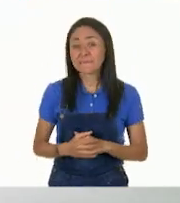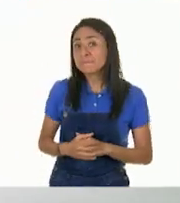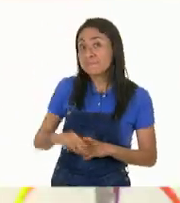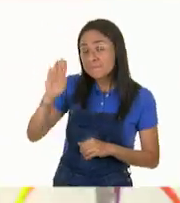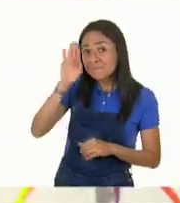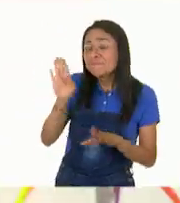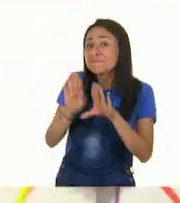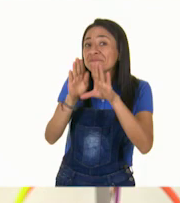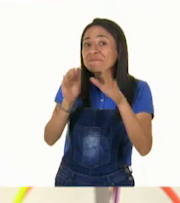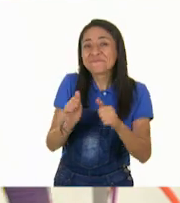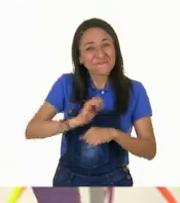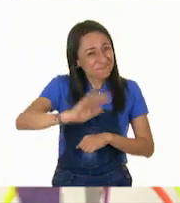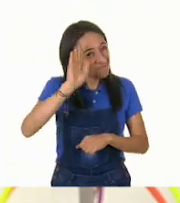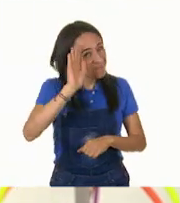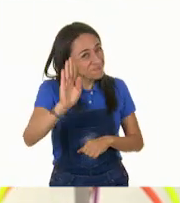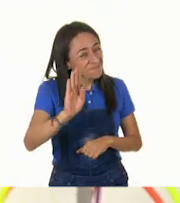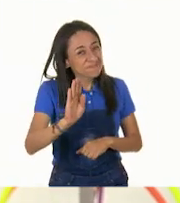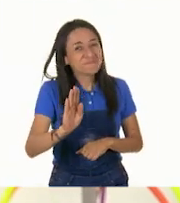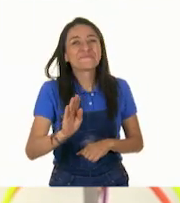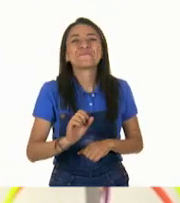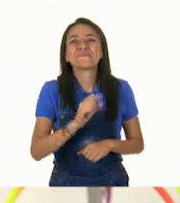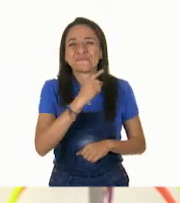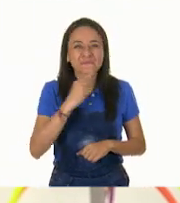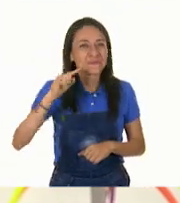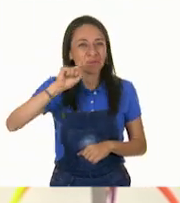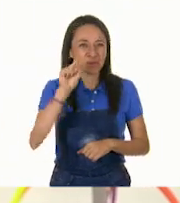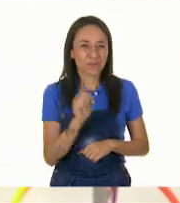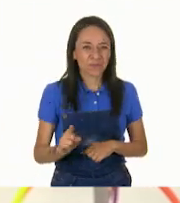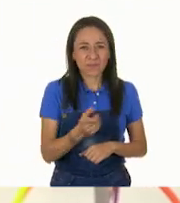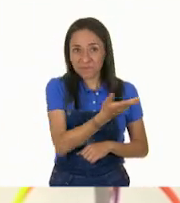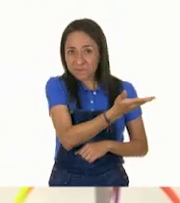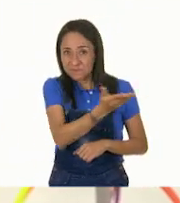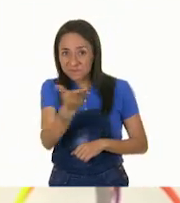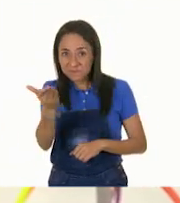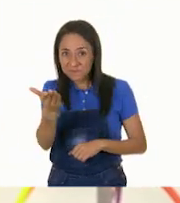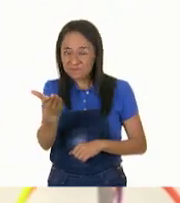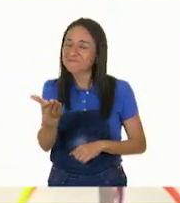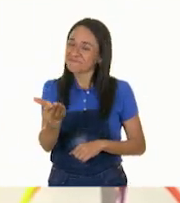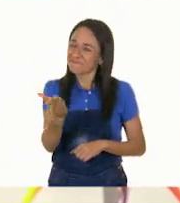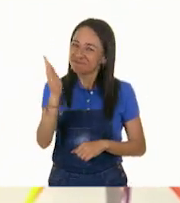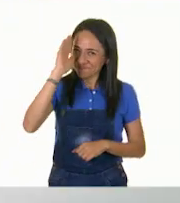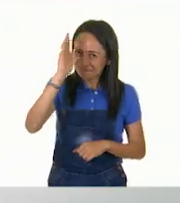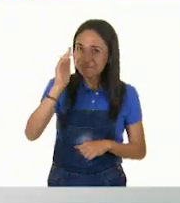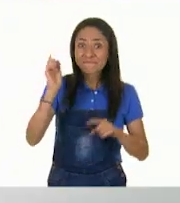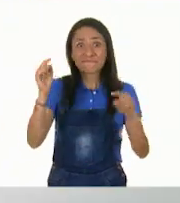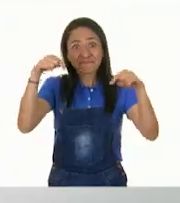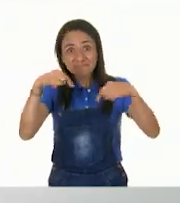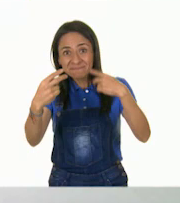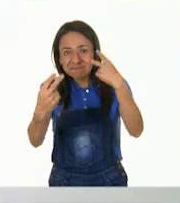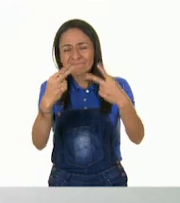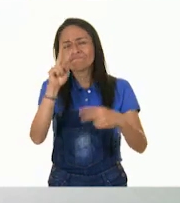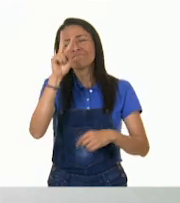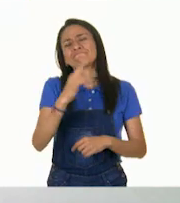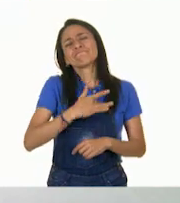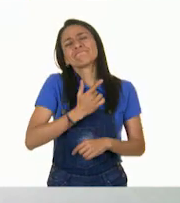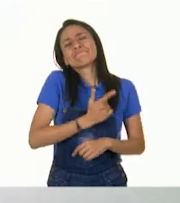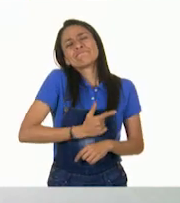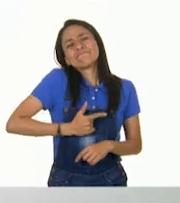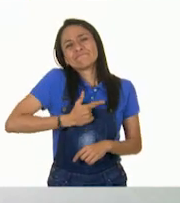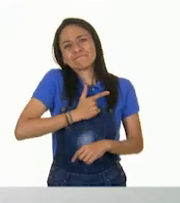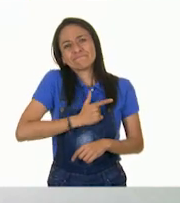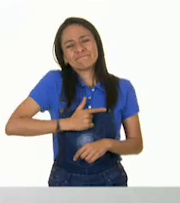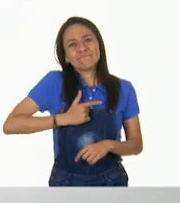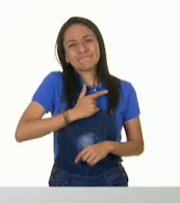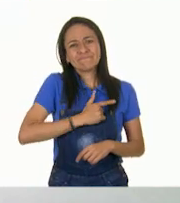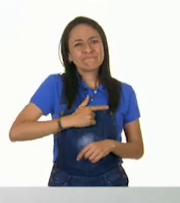hola hola a todas ya todos me da mucho gusto verlos en esta sesión de hoy vamos a